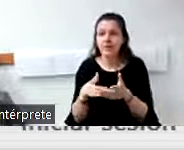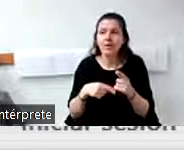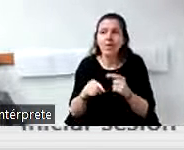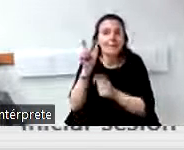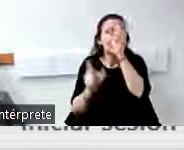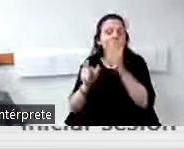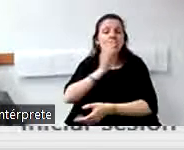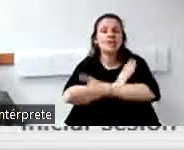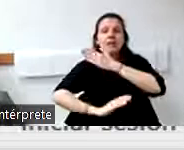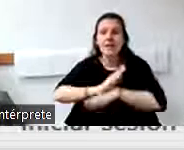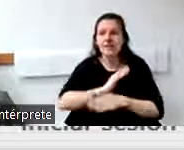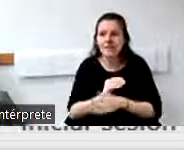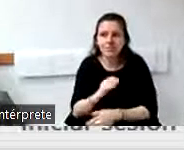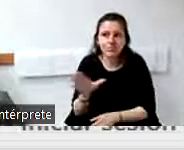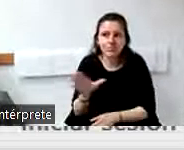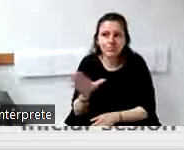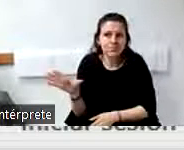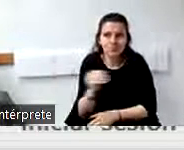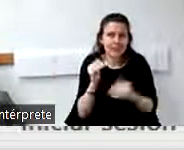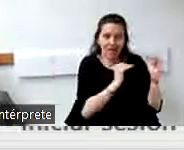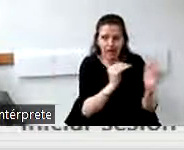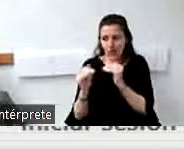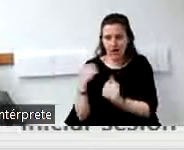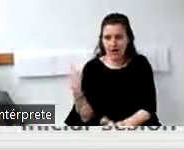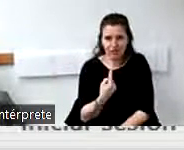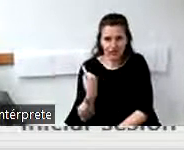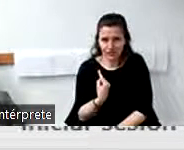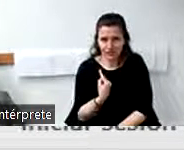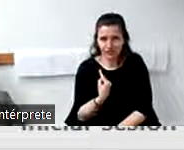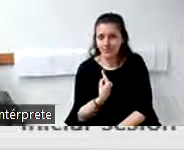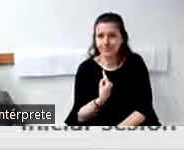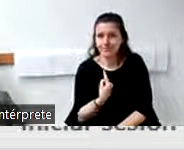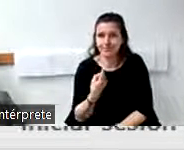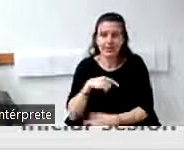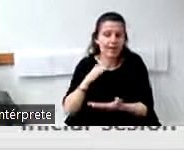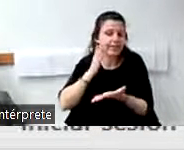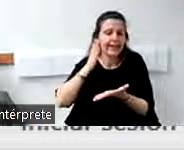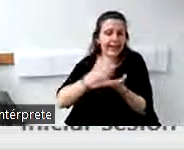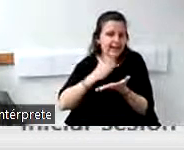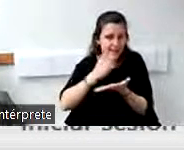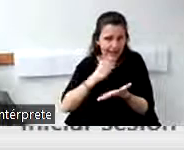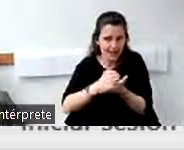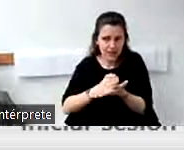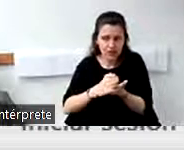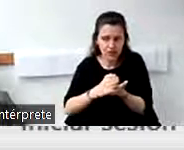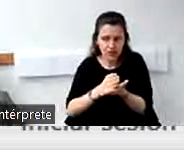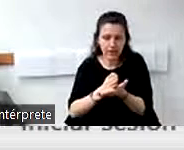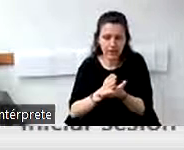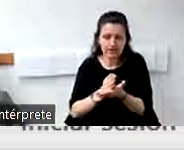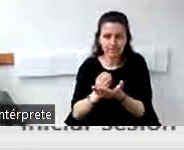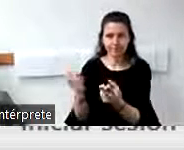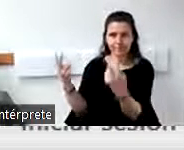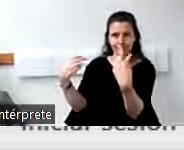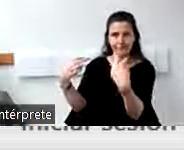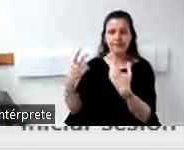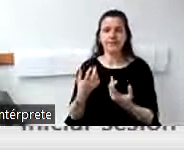que son sujetos de derecho, que tienen derecho a atenderse. Por ahí alguien nos decía la otra vez,